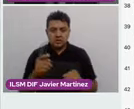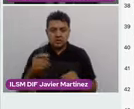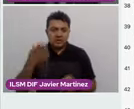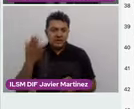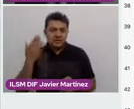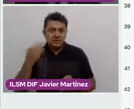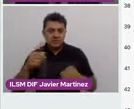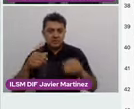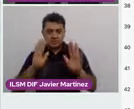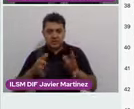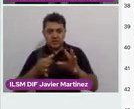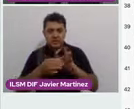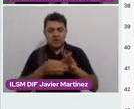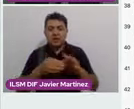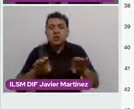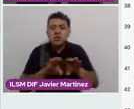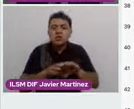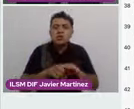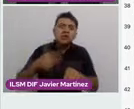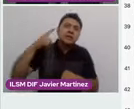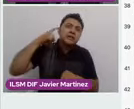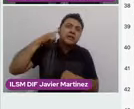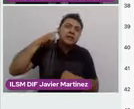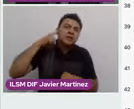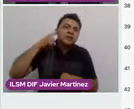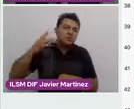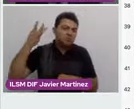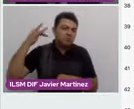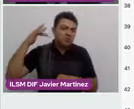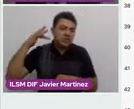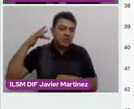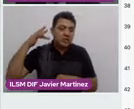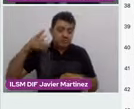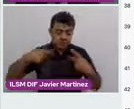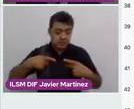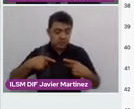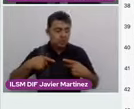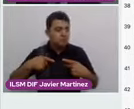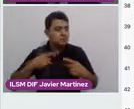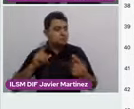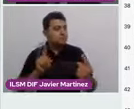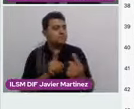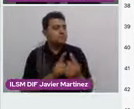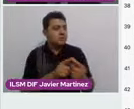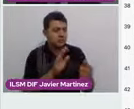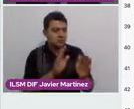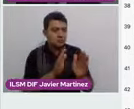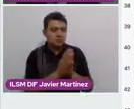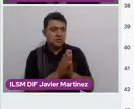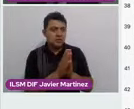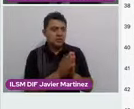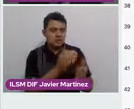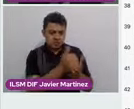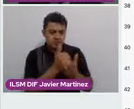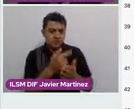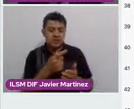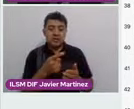al zumbido como un dolor, ¿sí? Entonces se utilizan cannabinoides. Ha sido, la respuesta es muy vaga. Hay pacientes